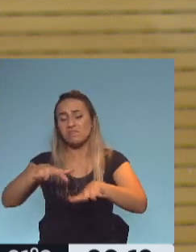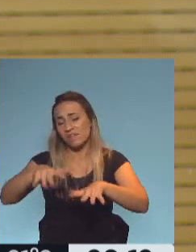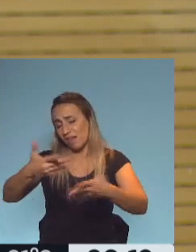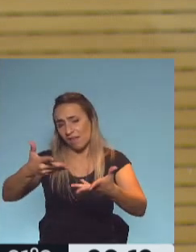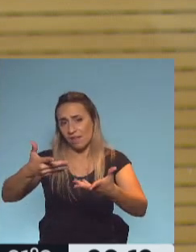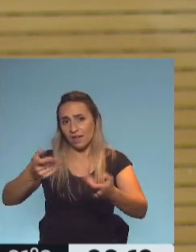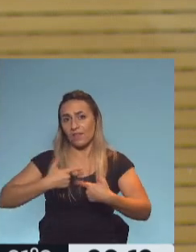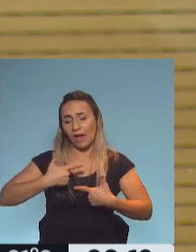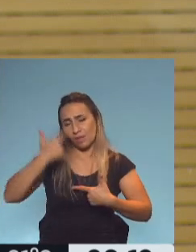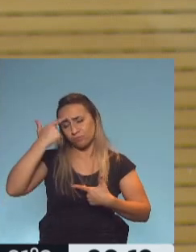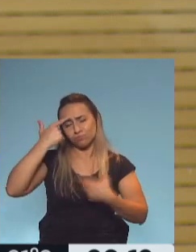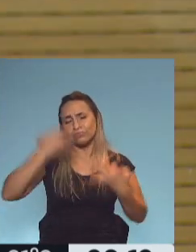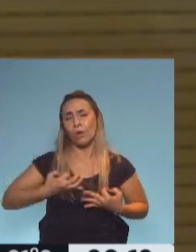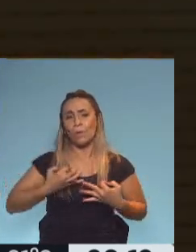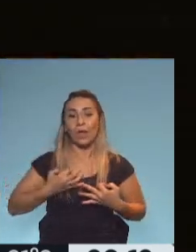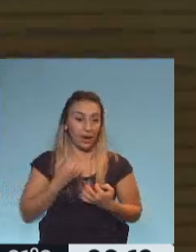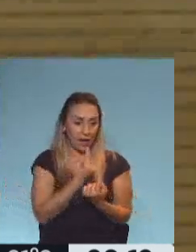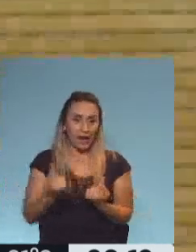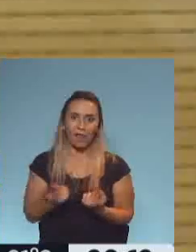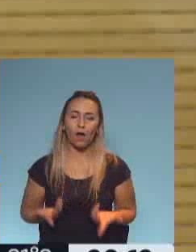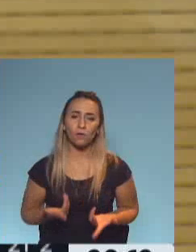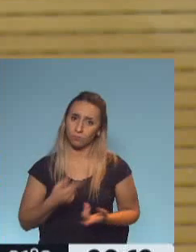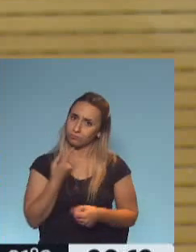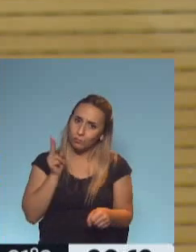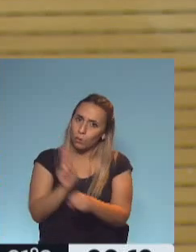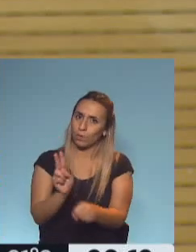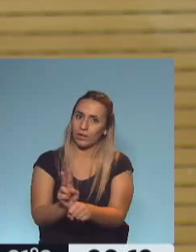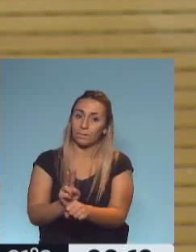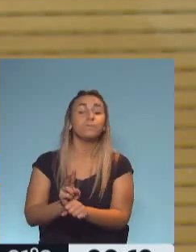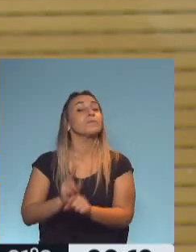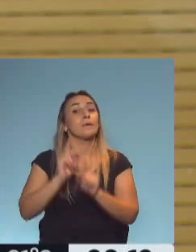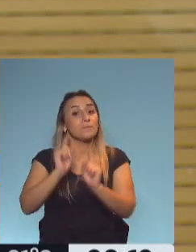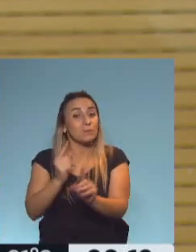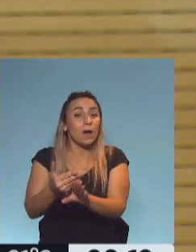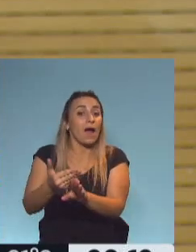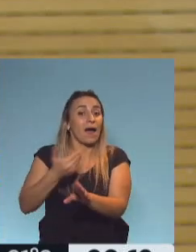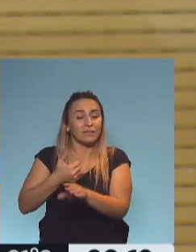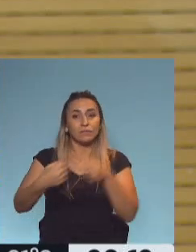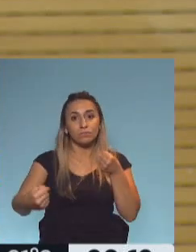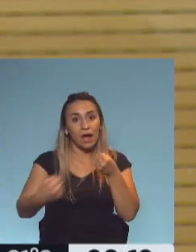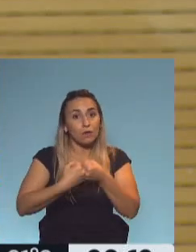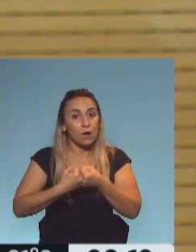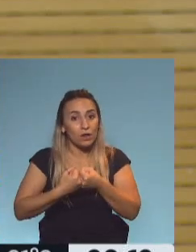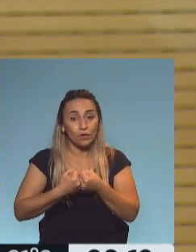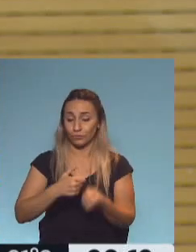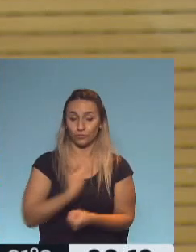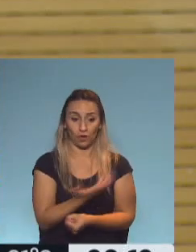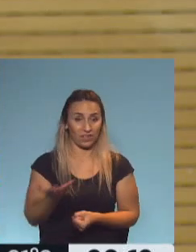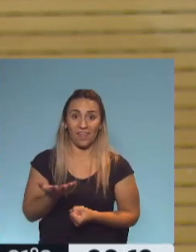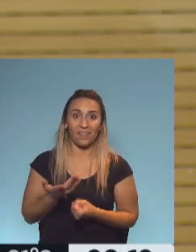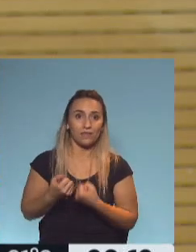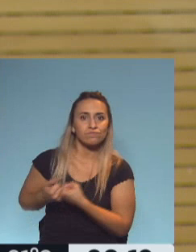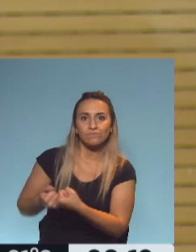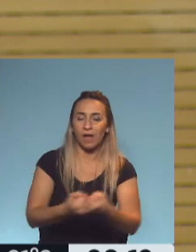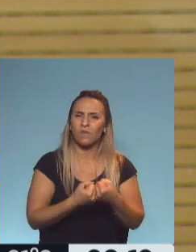al bienestar integral de las personas. Y un consenso que habíamos logrado como sociedad es que en la